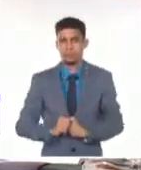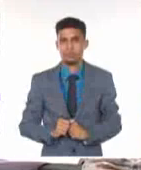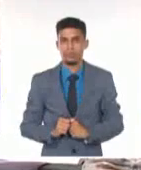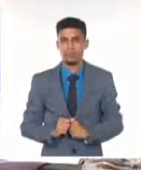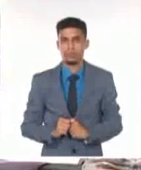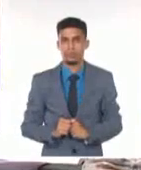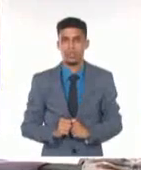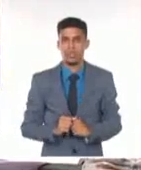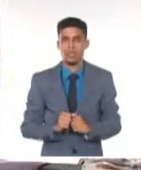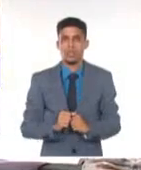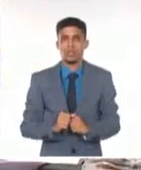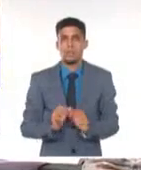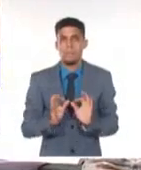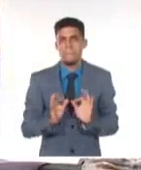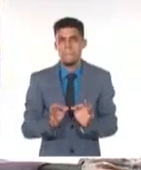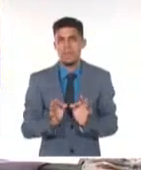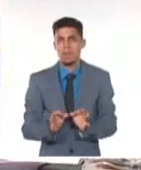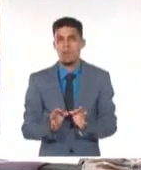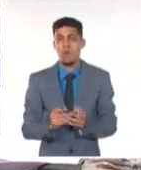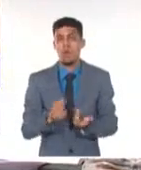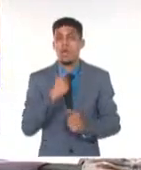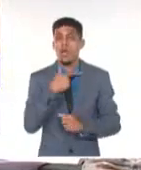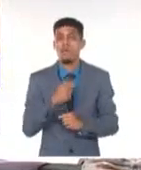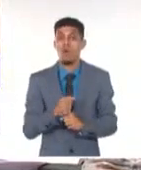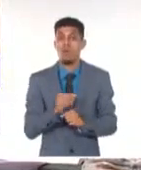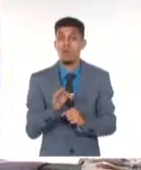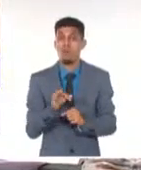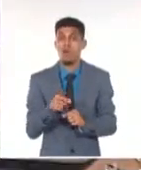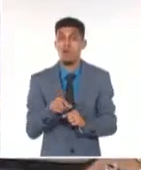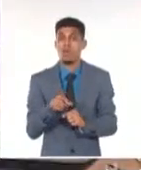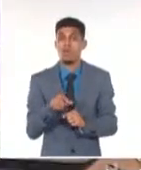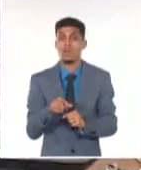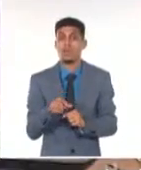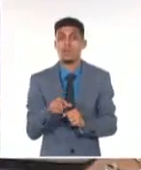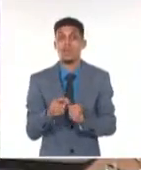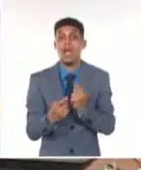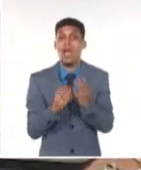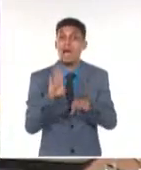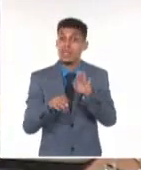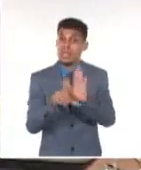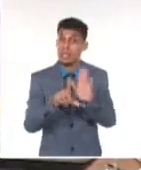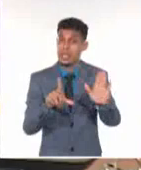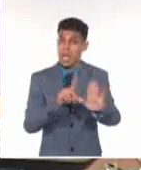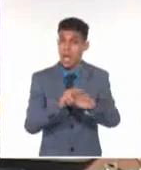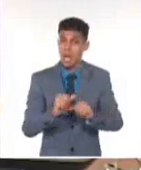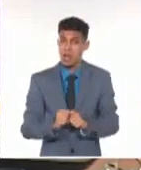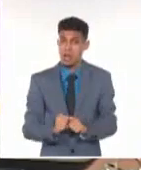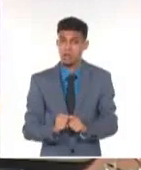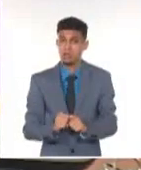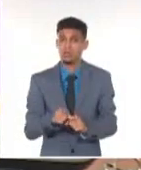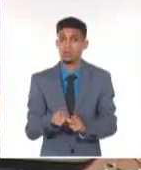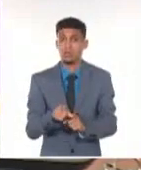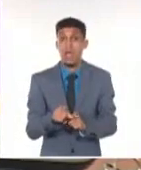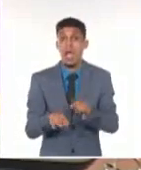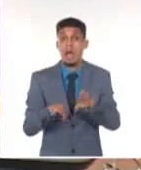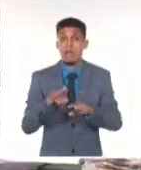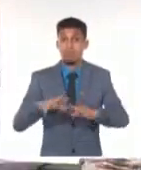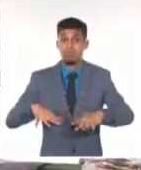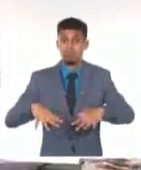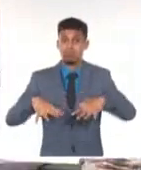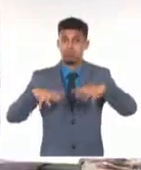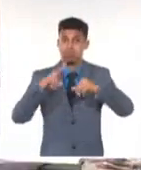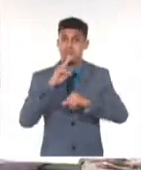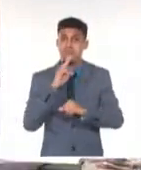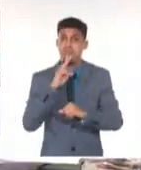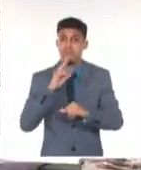construcción, un lugar. Estamos hablando del enfrentamiento y ilegalidades urbanísticas y cuántas no hay en áreas de inundaciones que tenemos que revisar. Ya